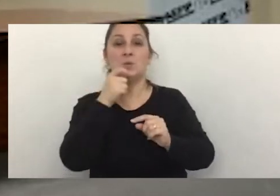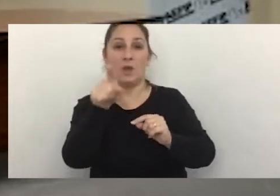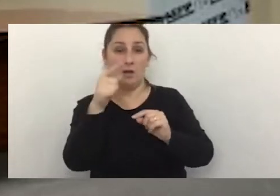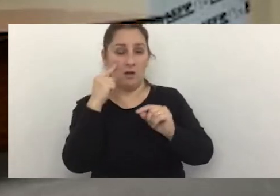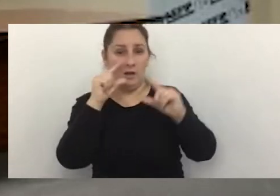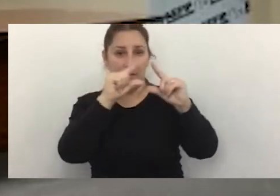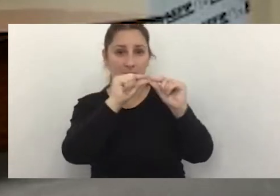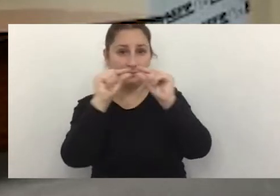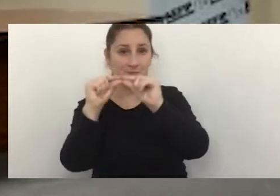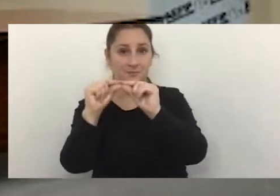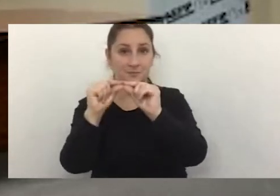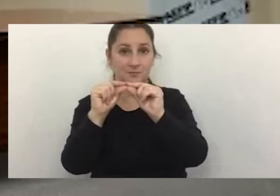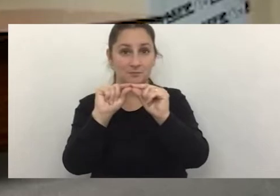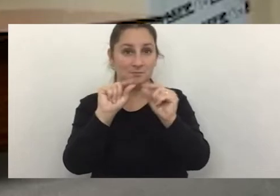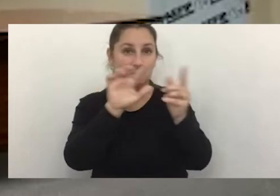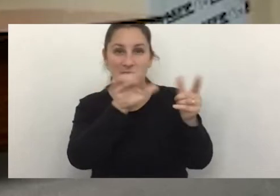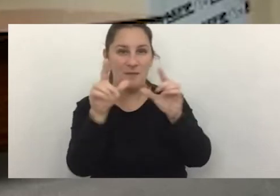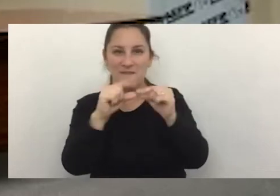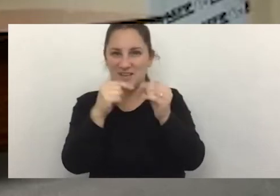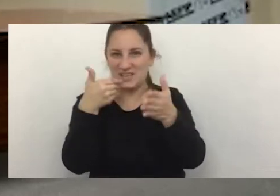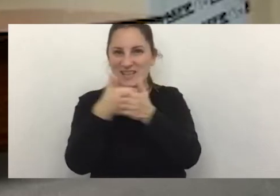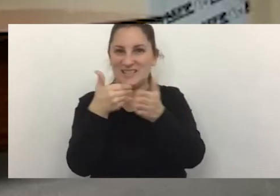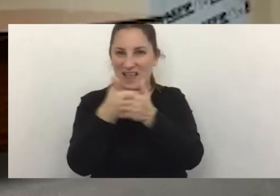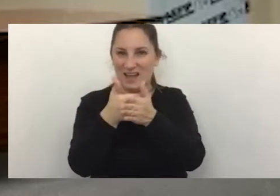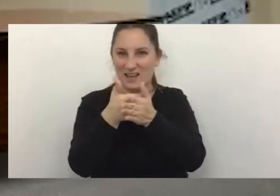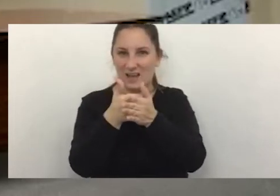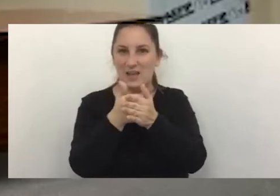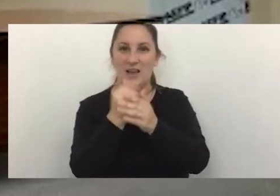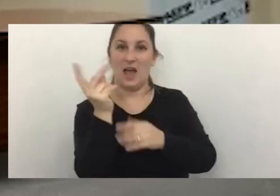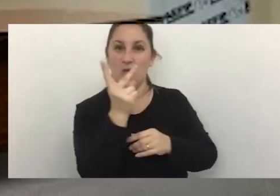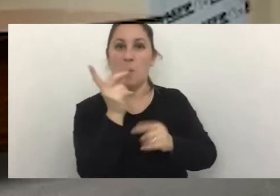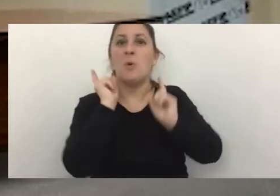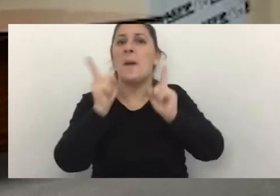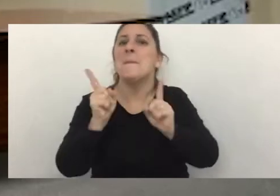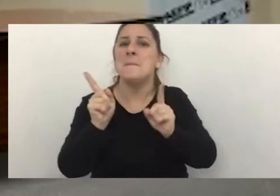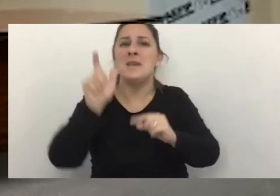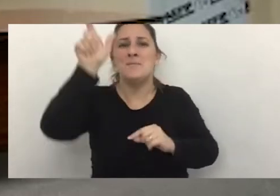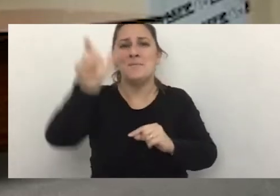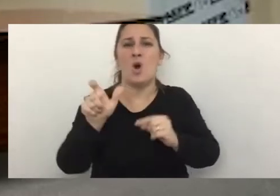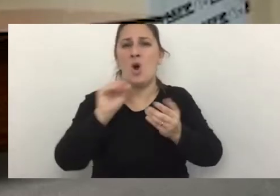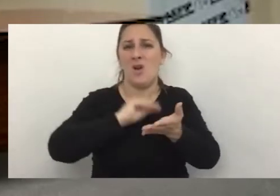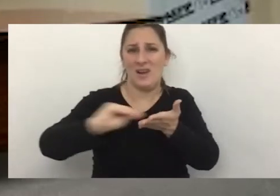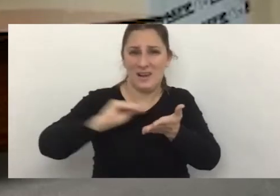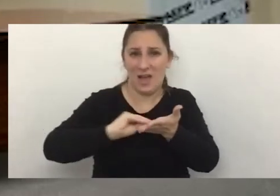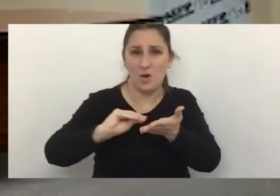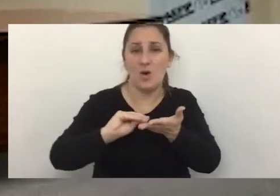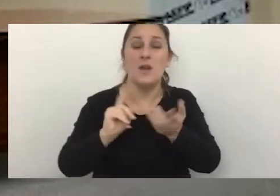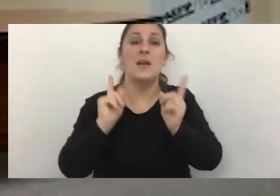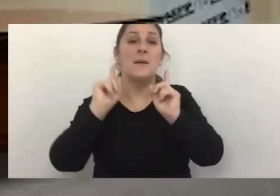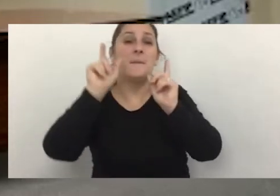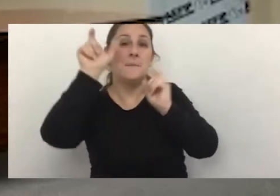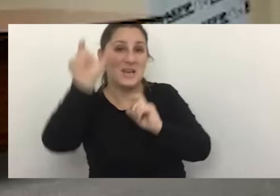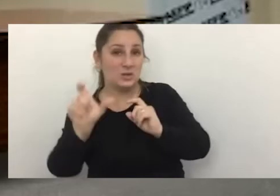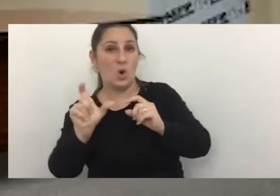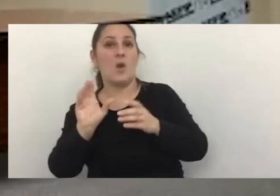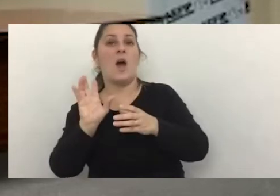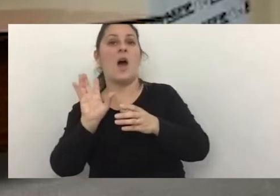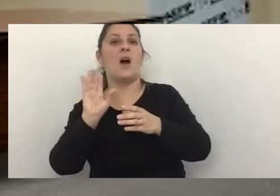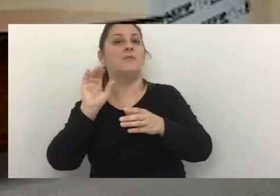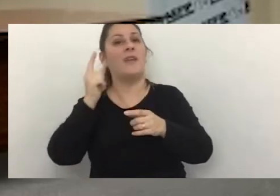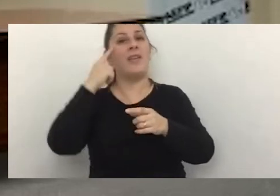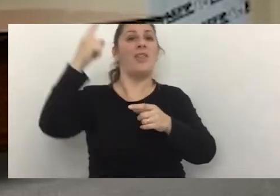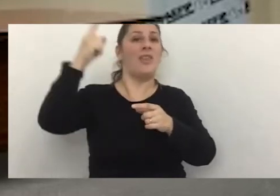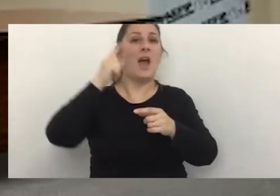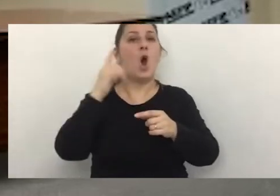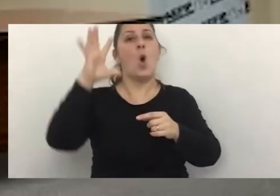son más o menos de la misma fecha. Porque son los mismos legisladores y quien introduce el concepto de opinión